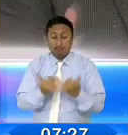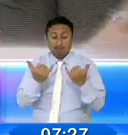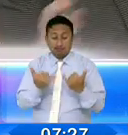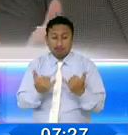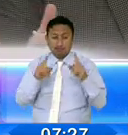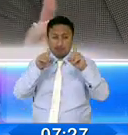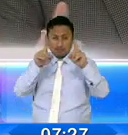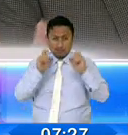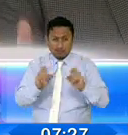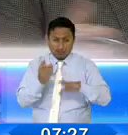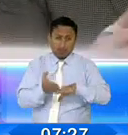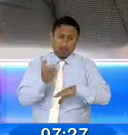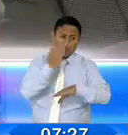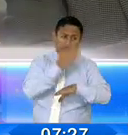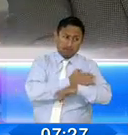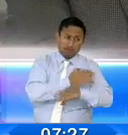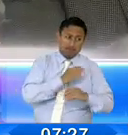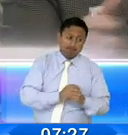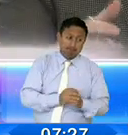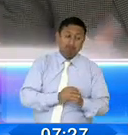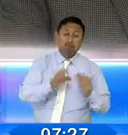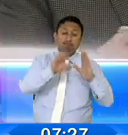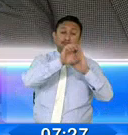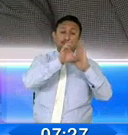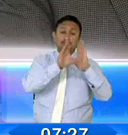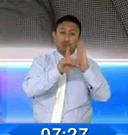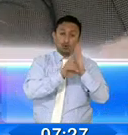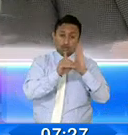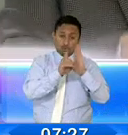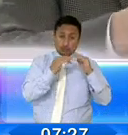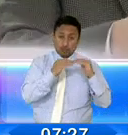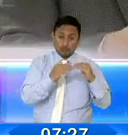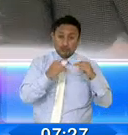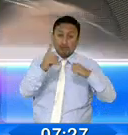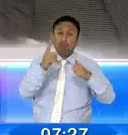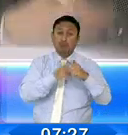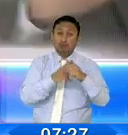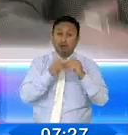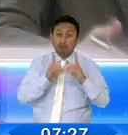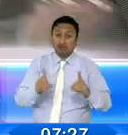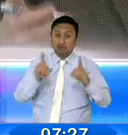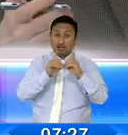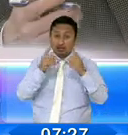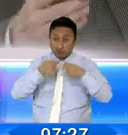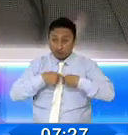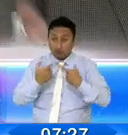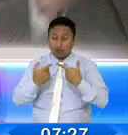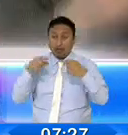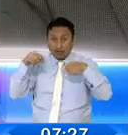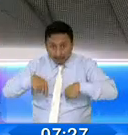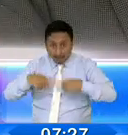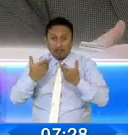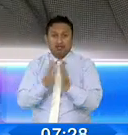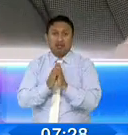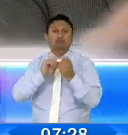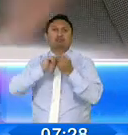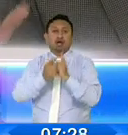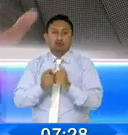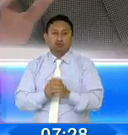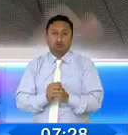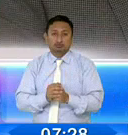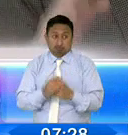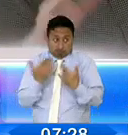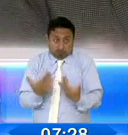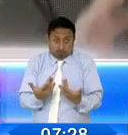anterior. El Código de la Democracia indica que se tiene que proclamar y a partir de ahí las apelaciones. En este caso, de lo que todos entendemos es que ustedes